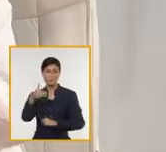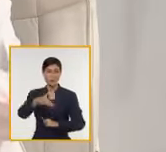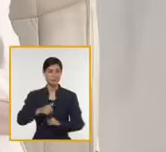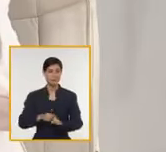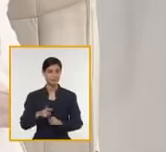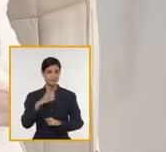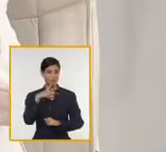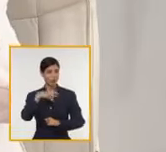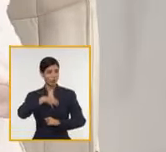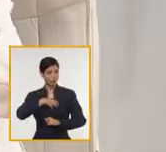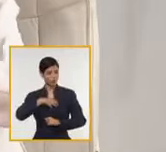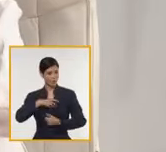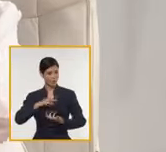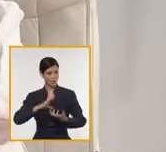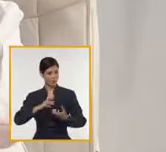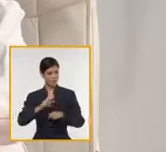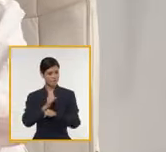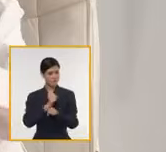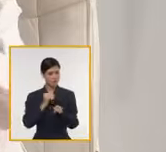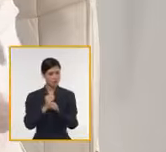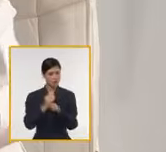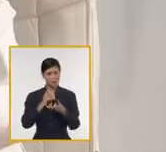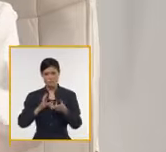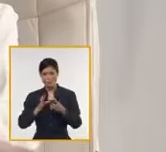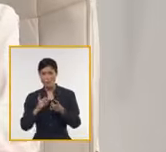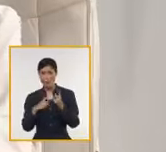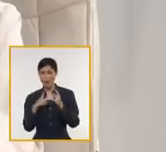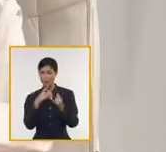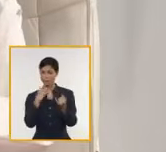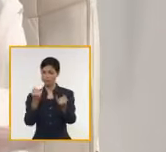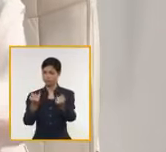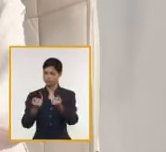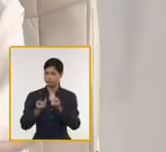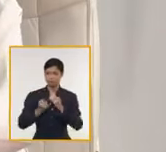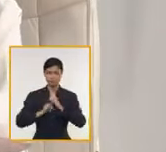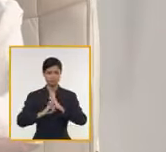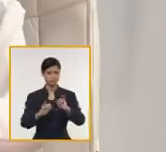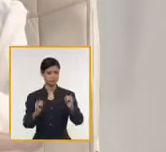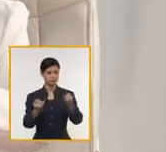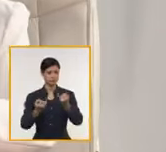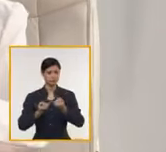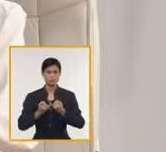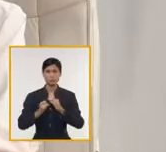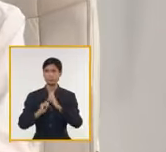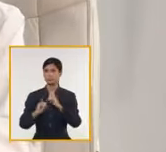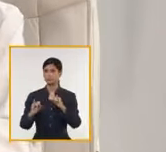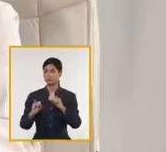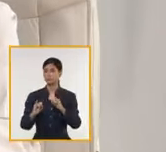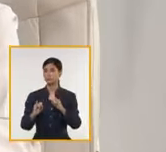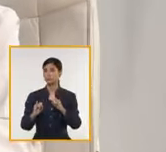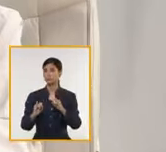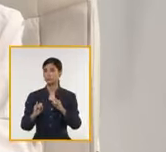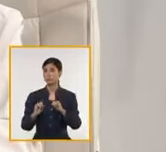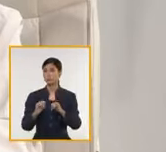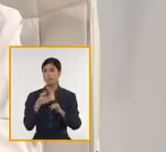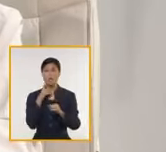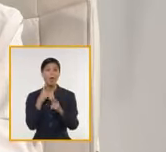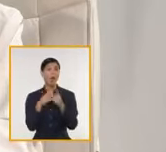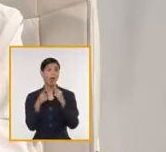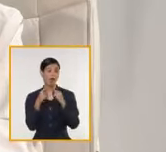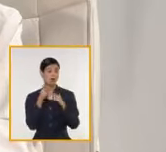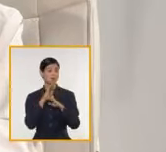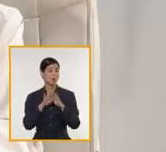comunicación, que tuviera sus campañas de comunicación a realizar ahí. O sea, ellos realmente muy avanzados en